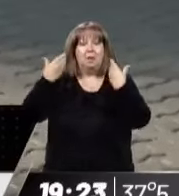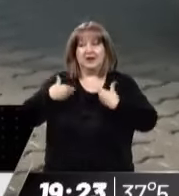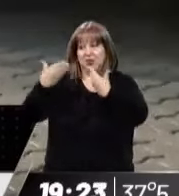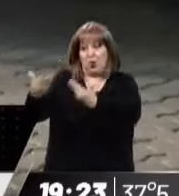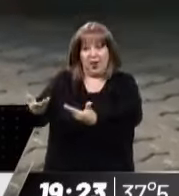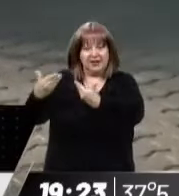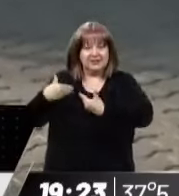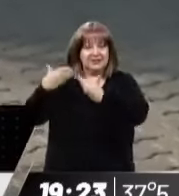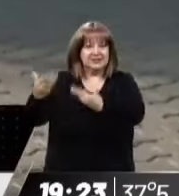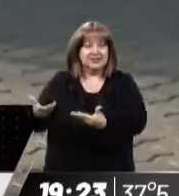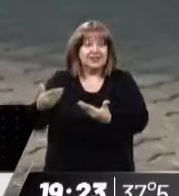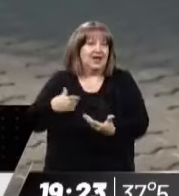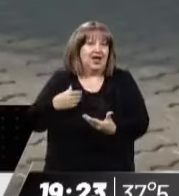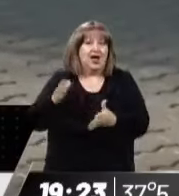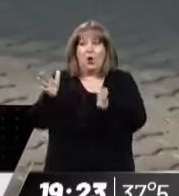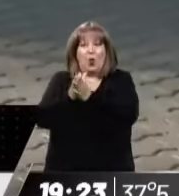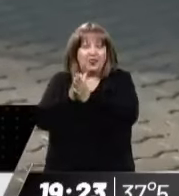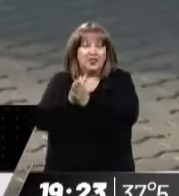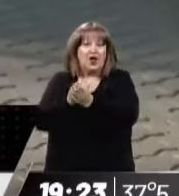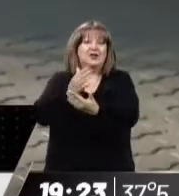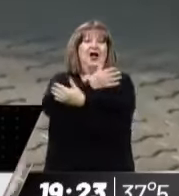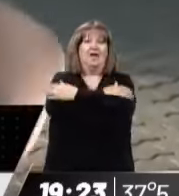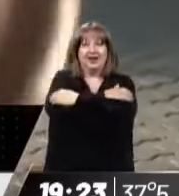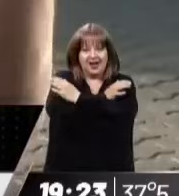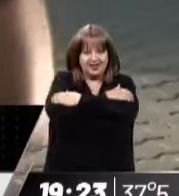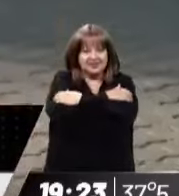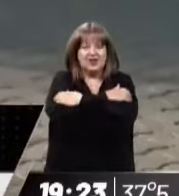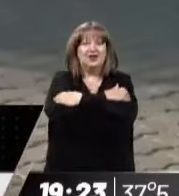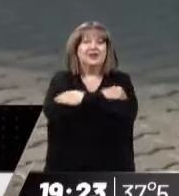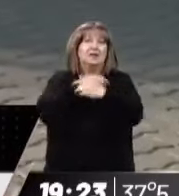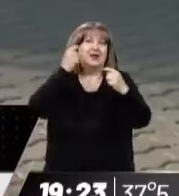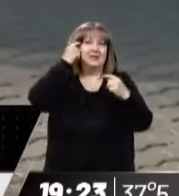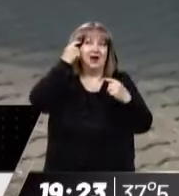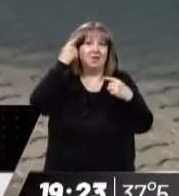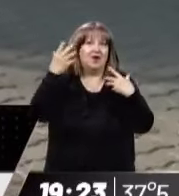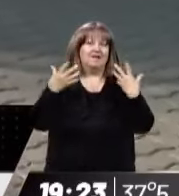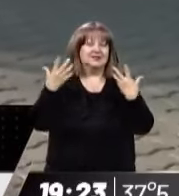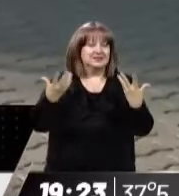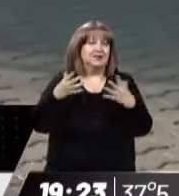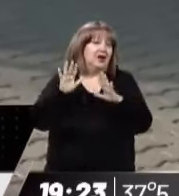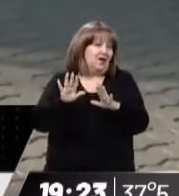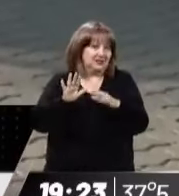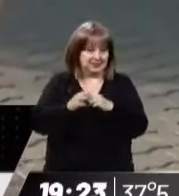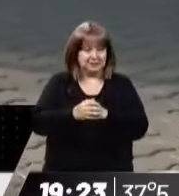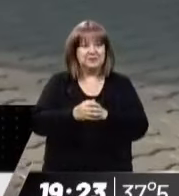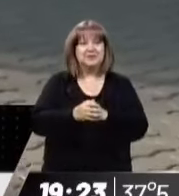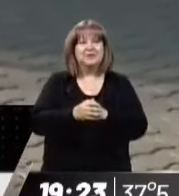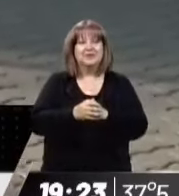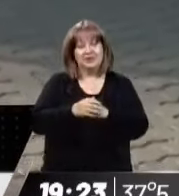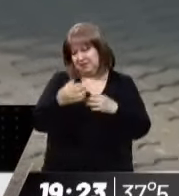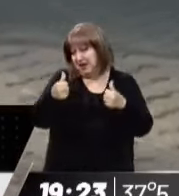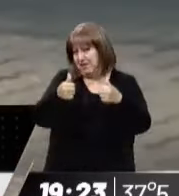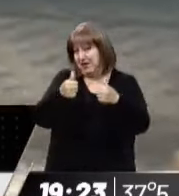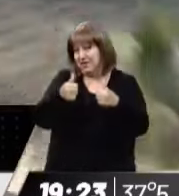decir que. Bueno, gozamos juntos, nos abrazamos, nos odiamos a veces, pero hace parte de la cosita, ¿no? Así que va